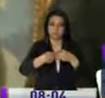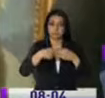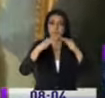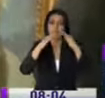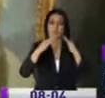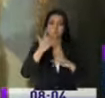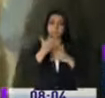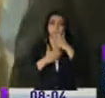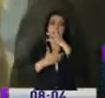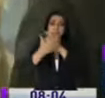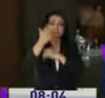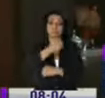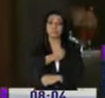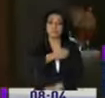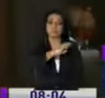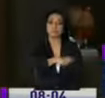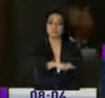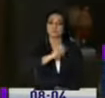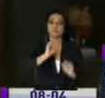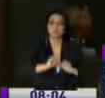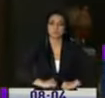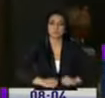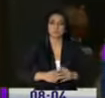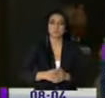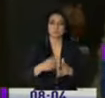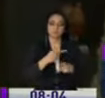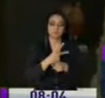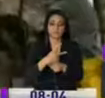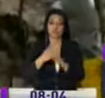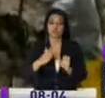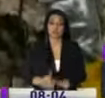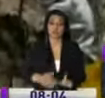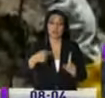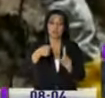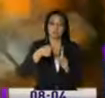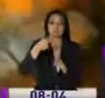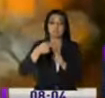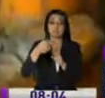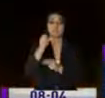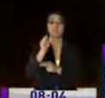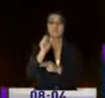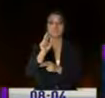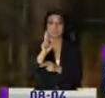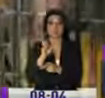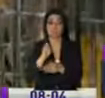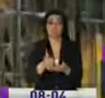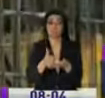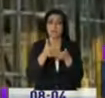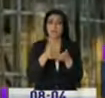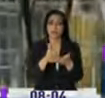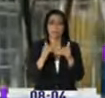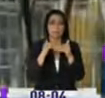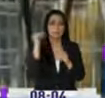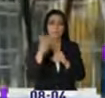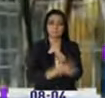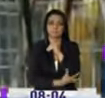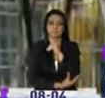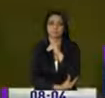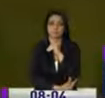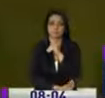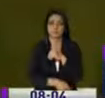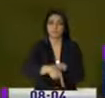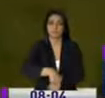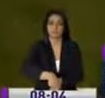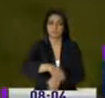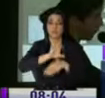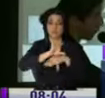de propiedad municipal. Para el concejal Sergio Garnica, este proyecto ayudará sin duda a los sectores más pobres de la población y resaltó que